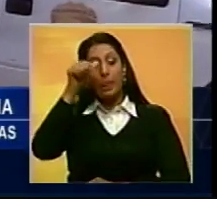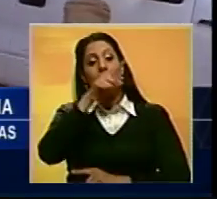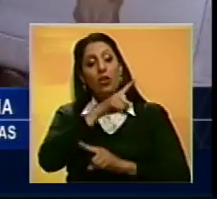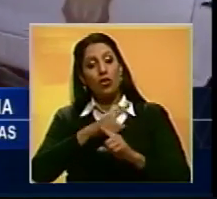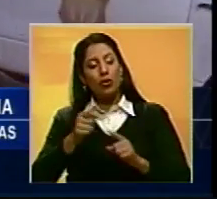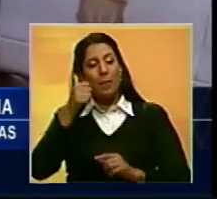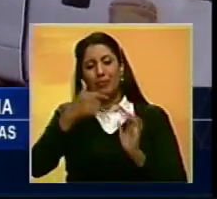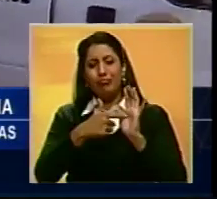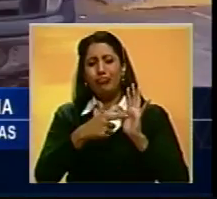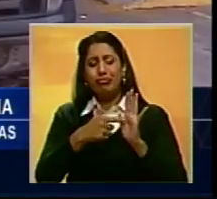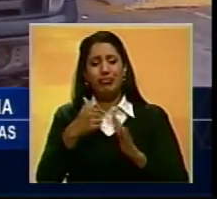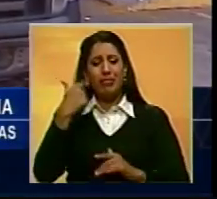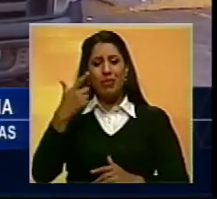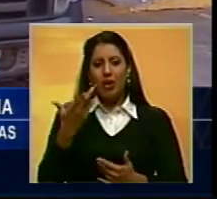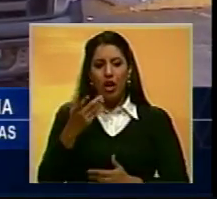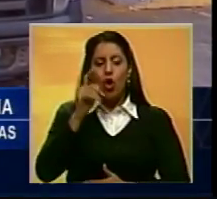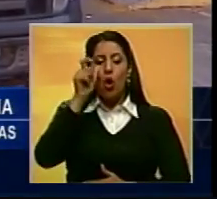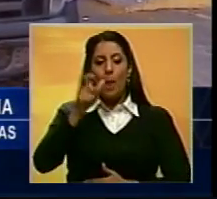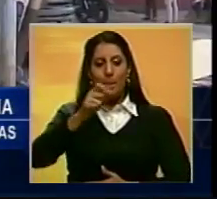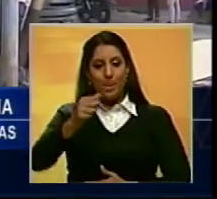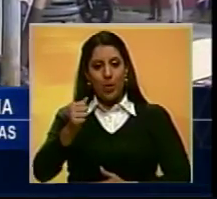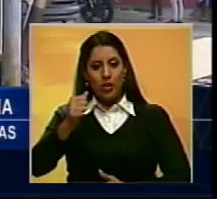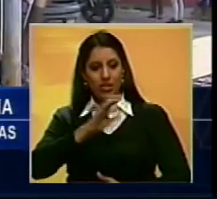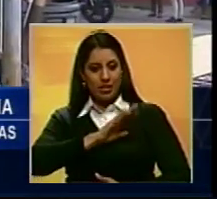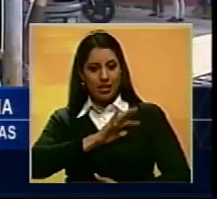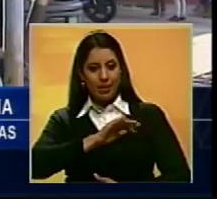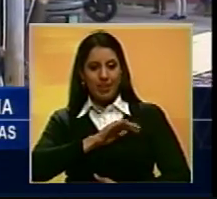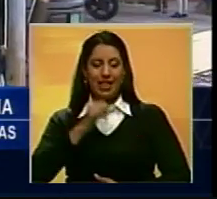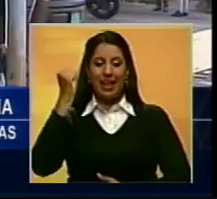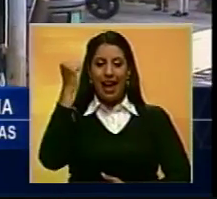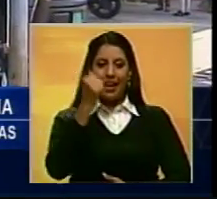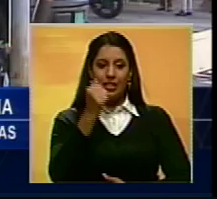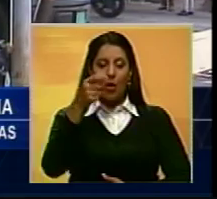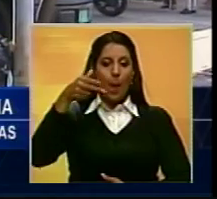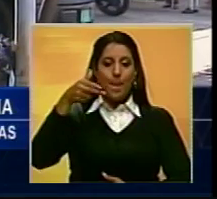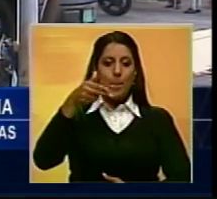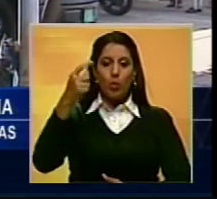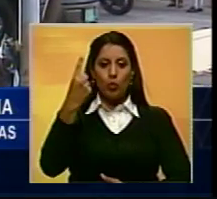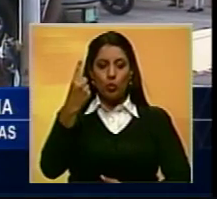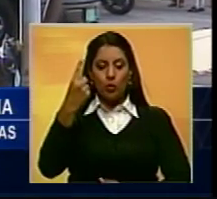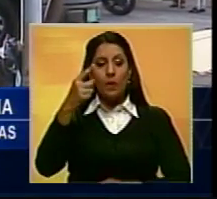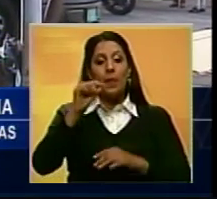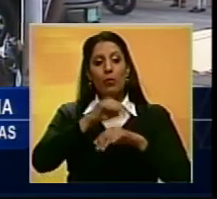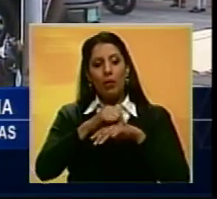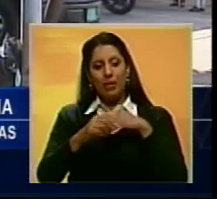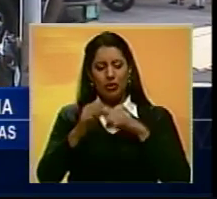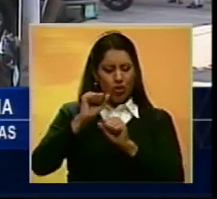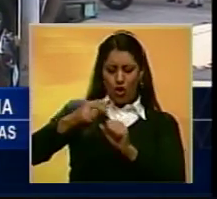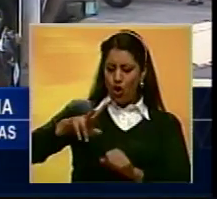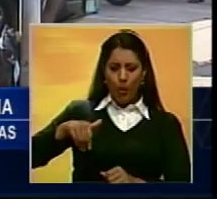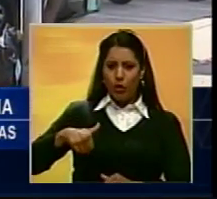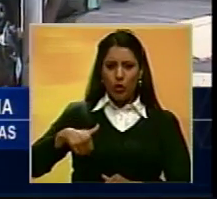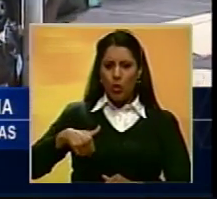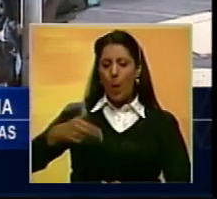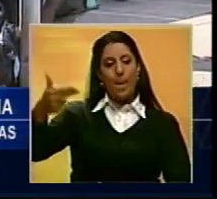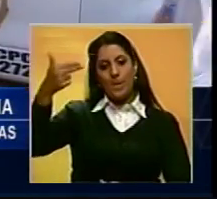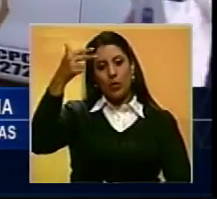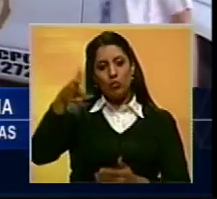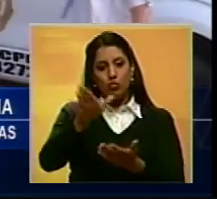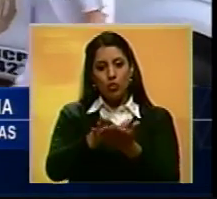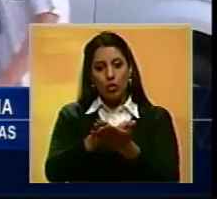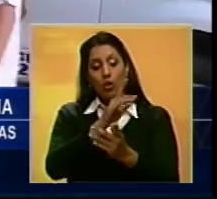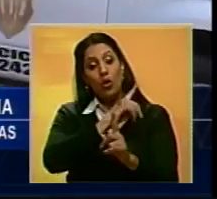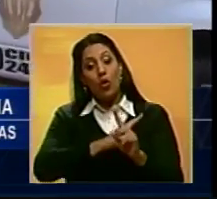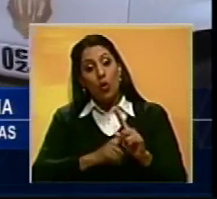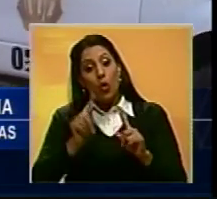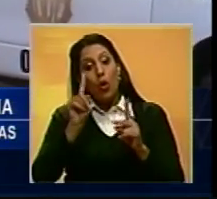los casos se cuenta el de un funcionario del CICPC que fue asesinado de un disparo al momento de resistirse al robo al sur de Maracaibo.